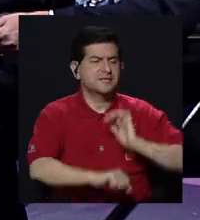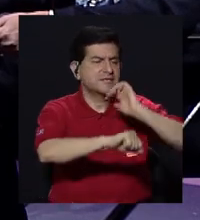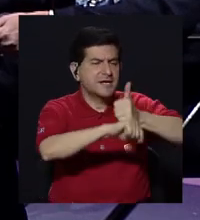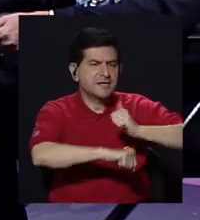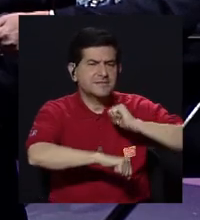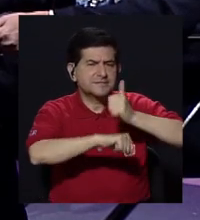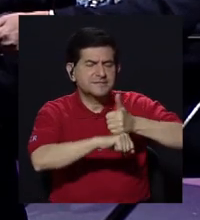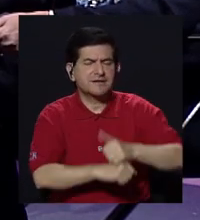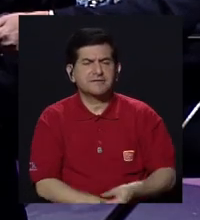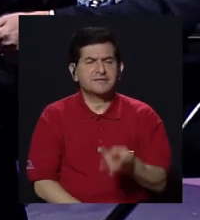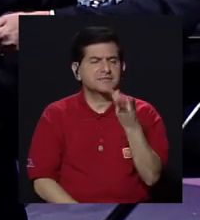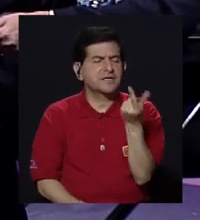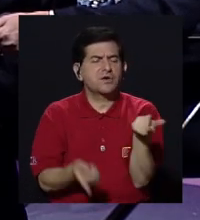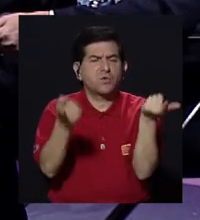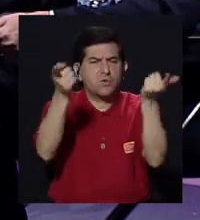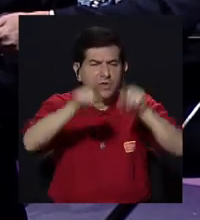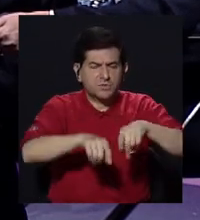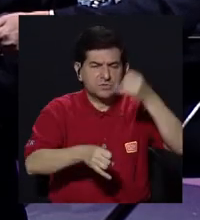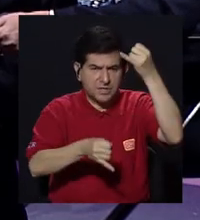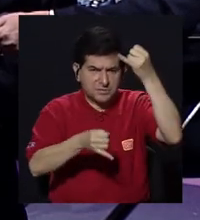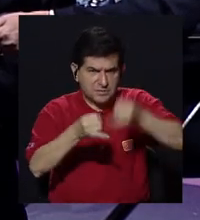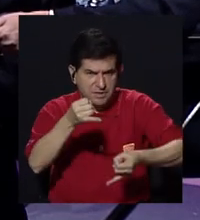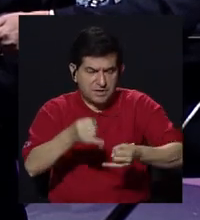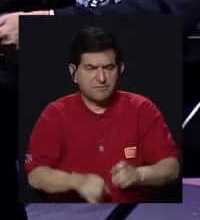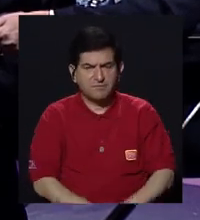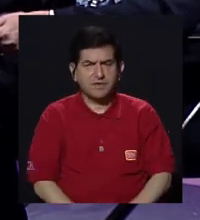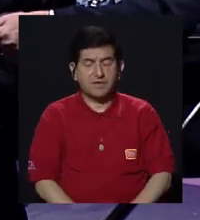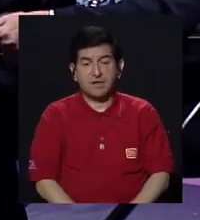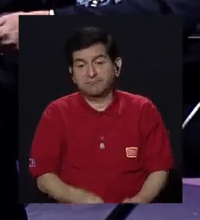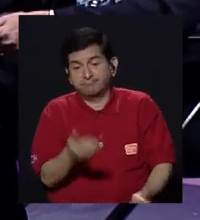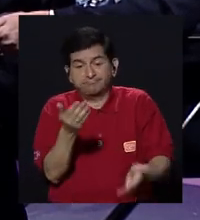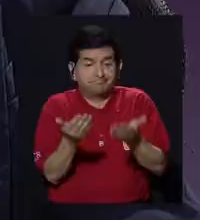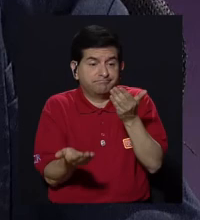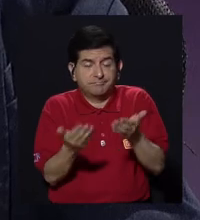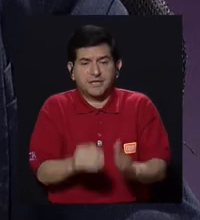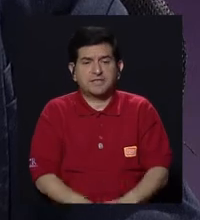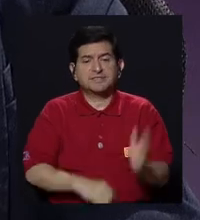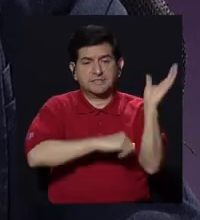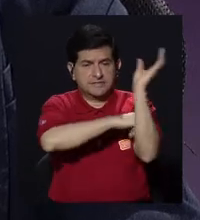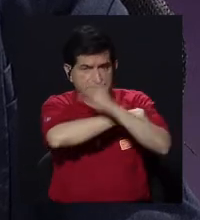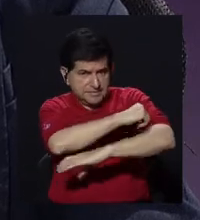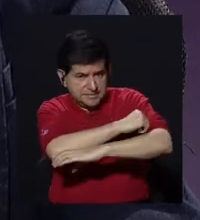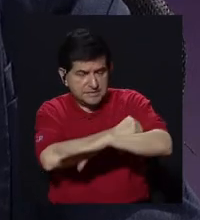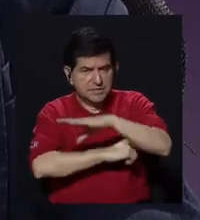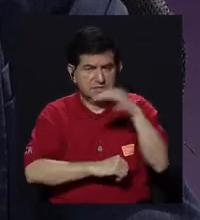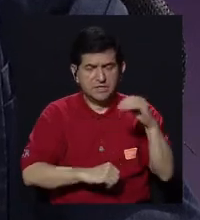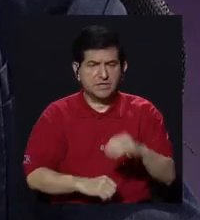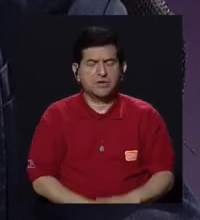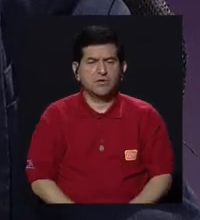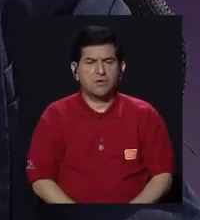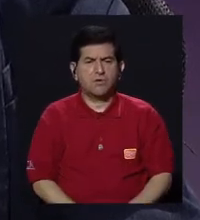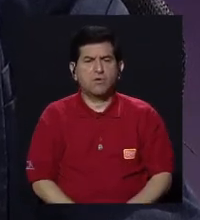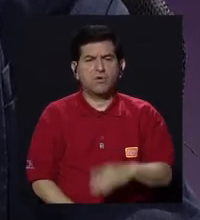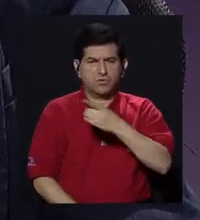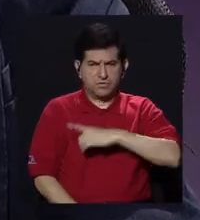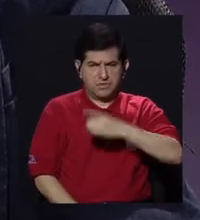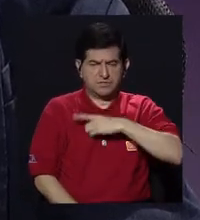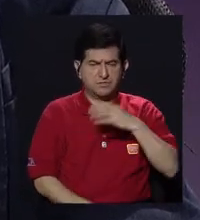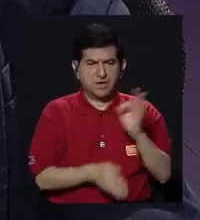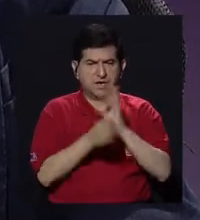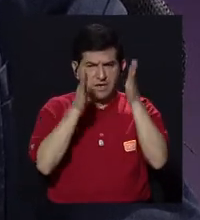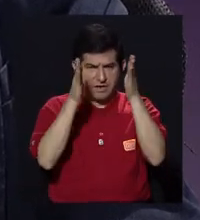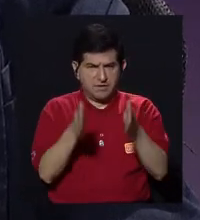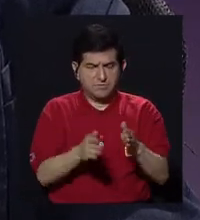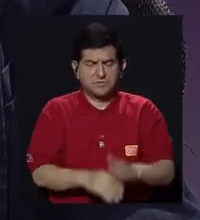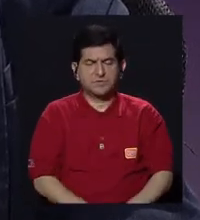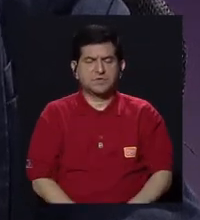para determinar cuántos casos terminaron ya sea con una sentencia, con una sanción hacia el